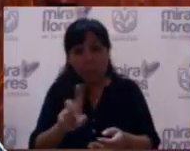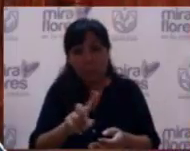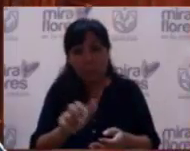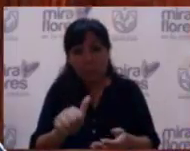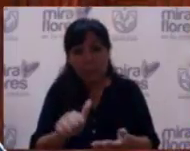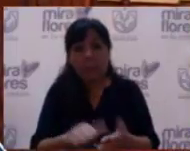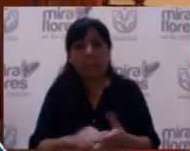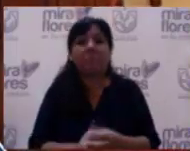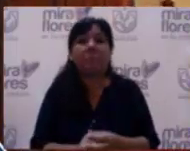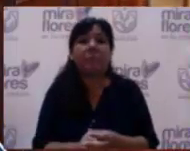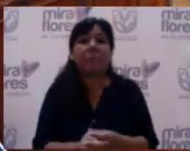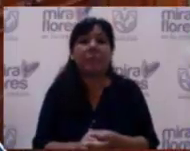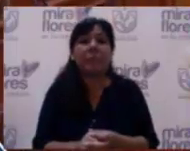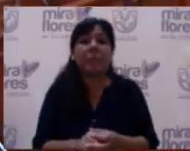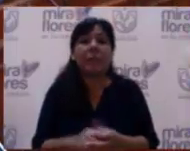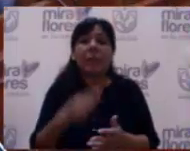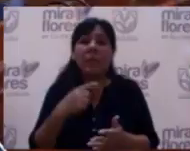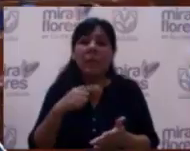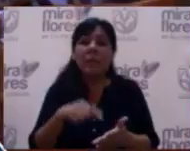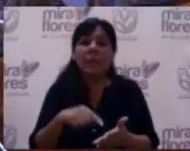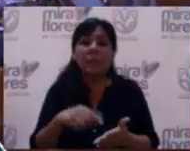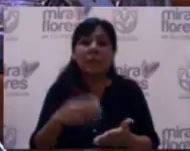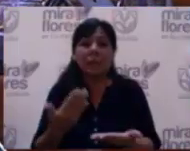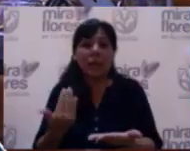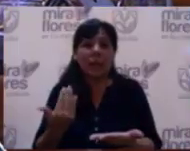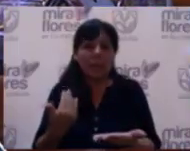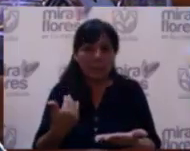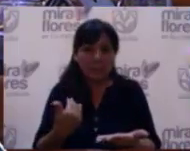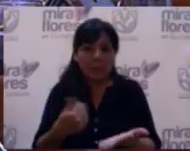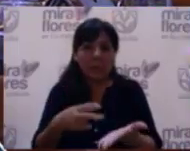Esto lo vimos en la sesión de